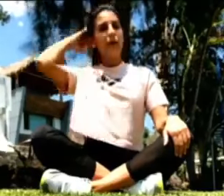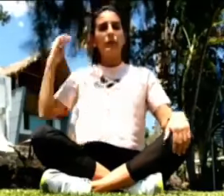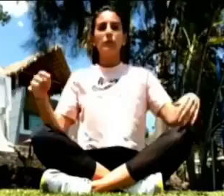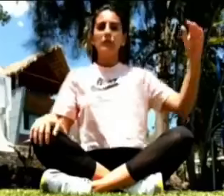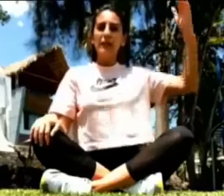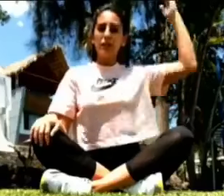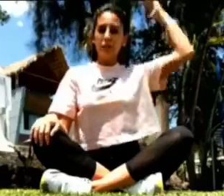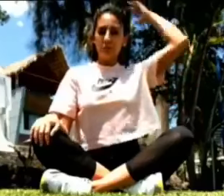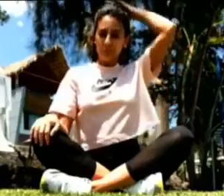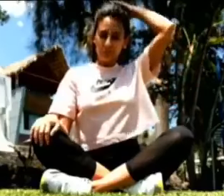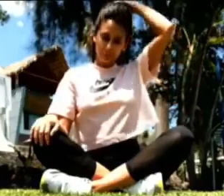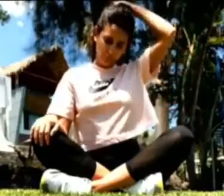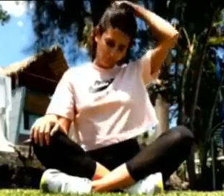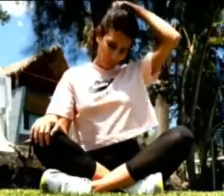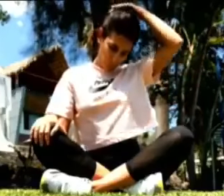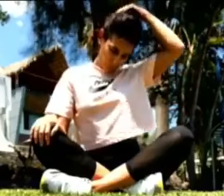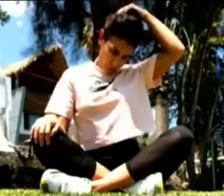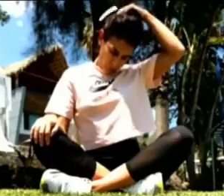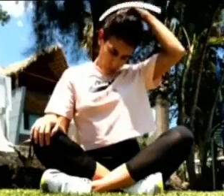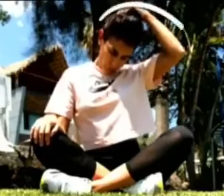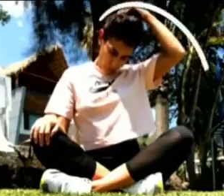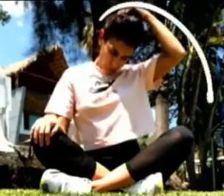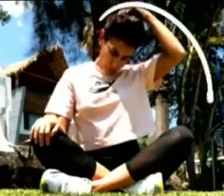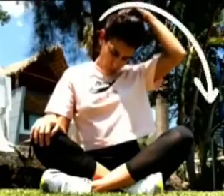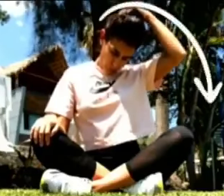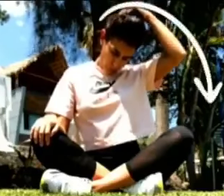Ahora cambiamos de brazo.